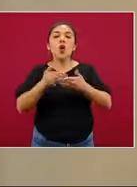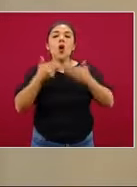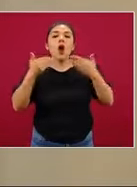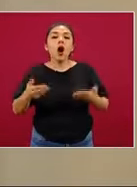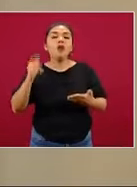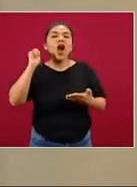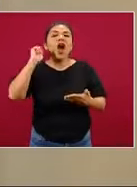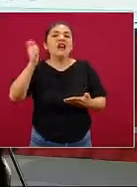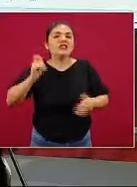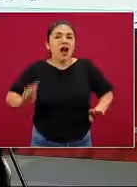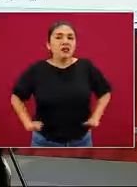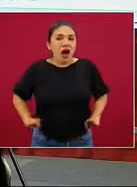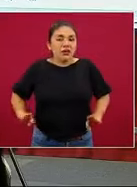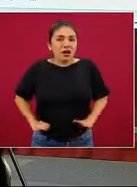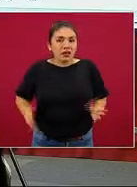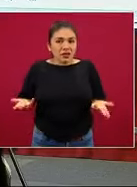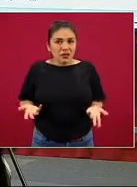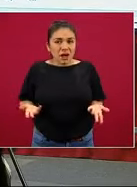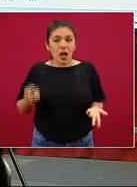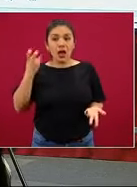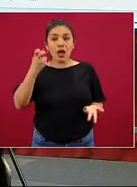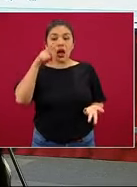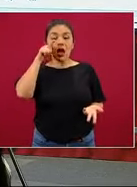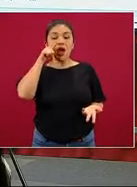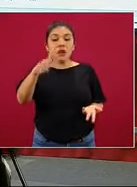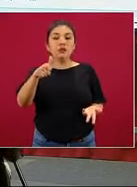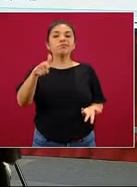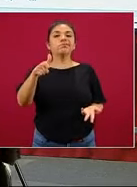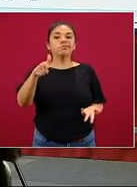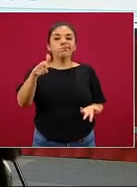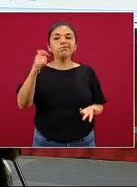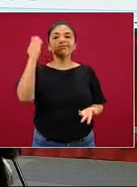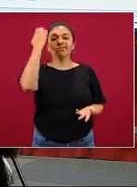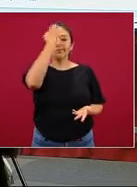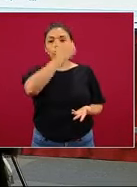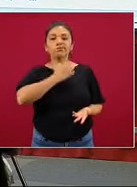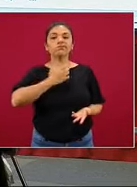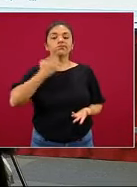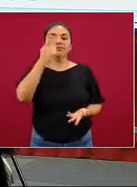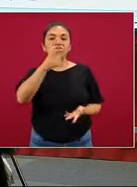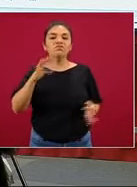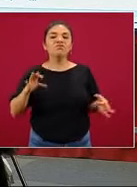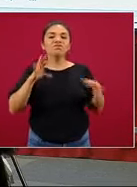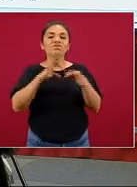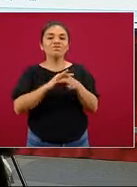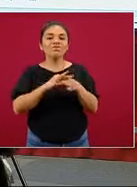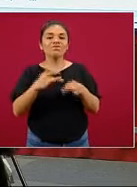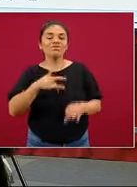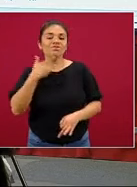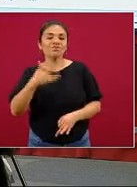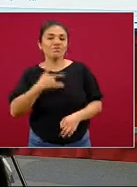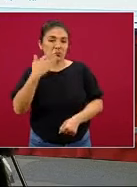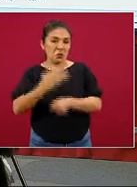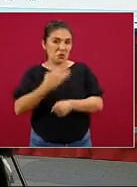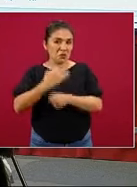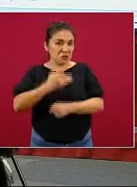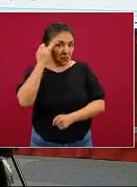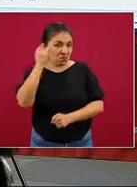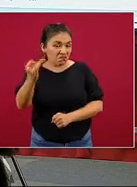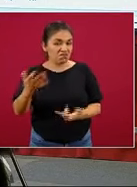en este momento, lo que se puede asociar, al menos